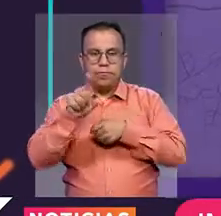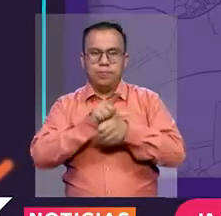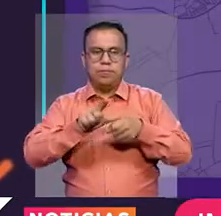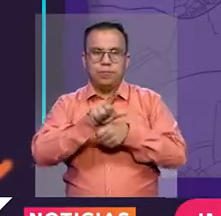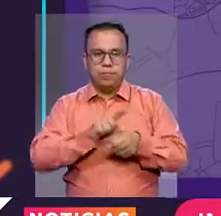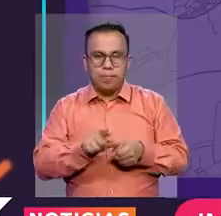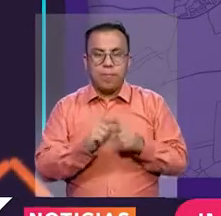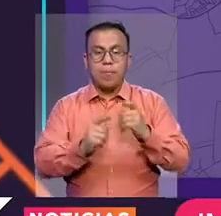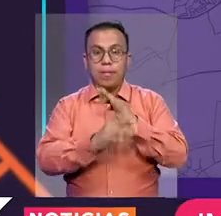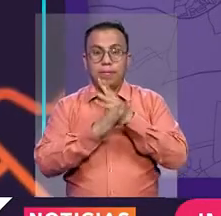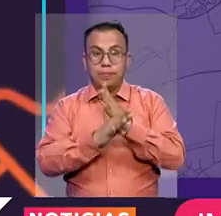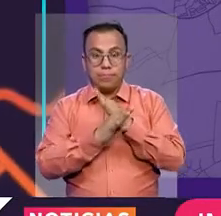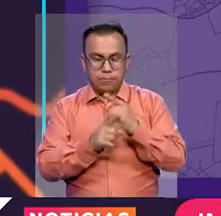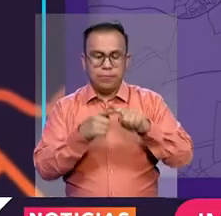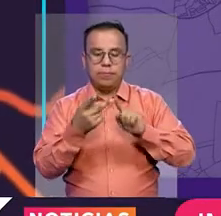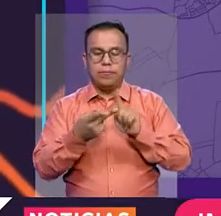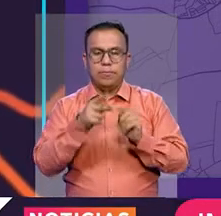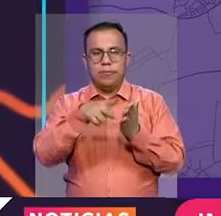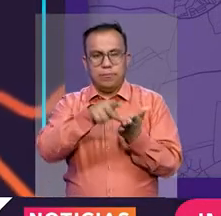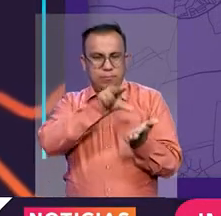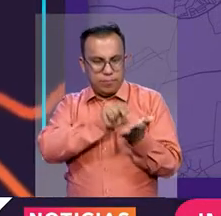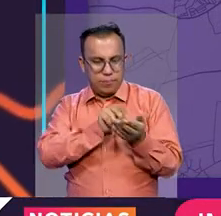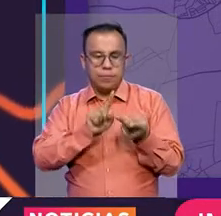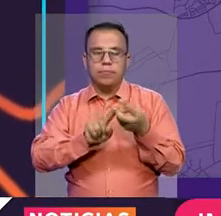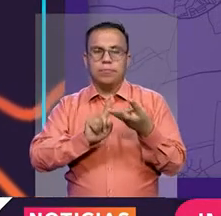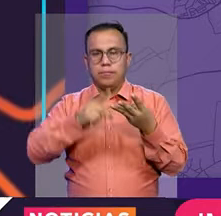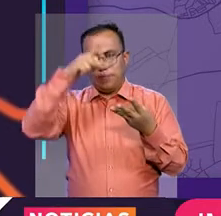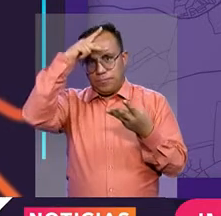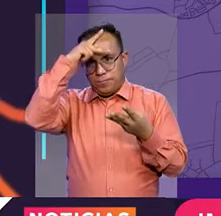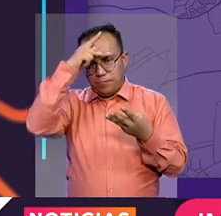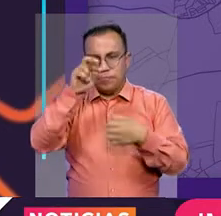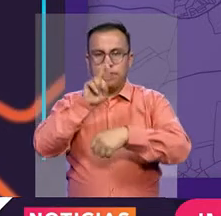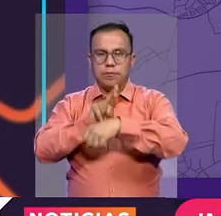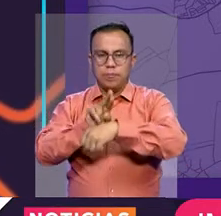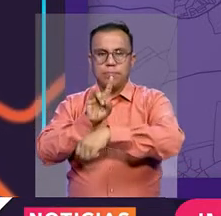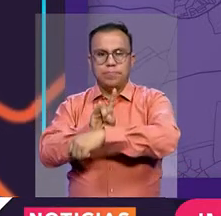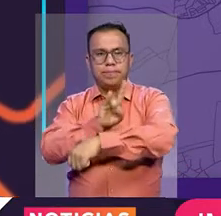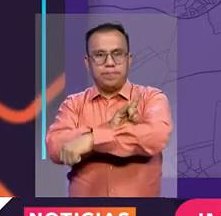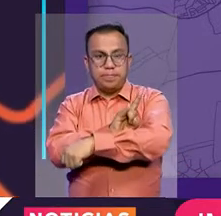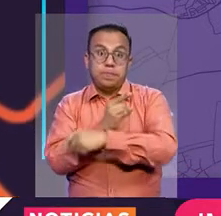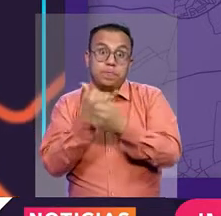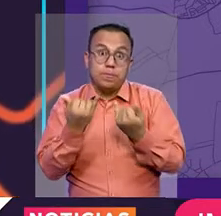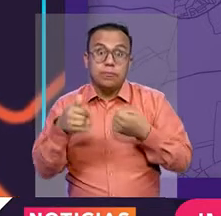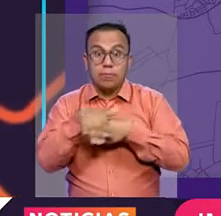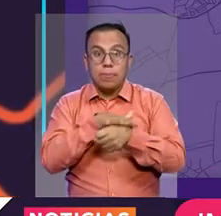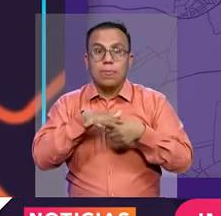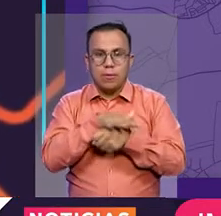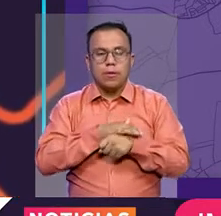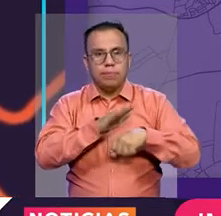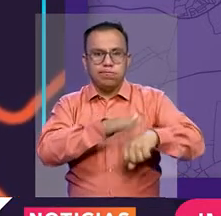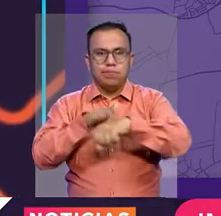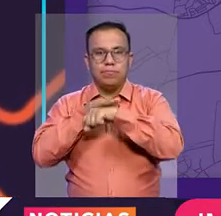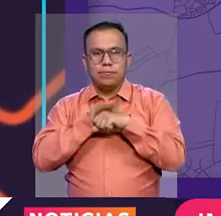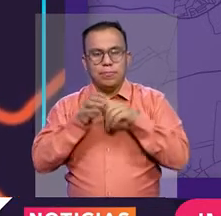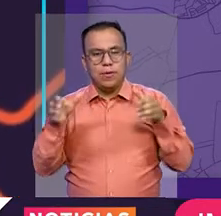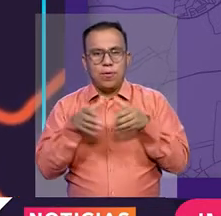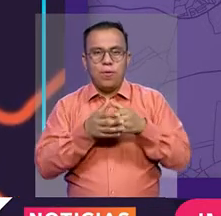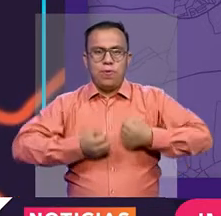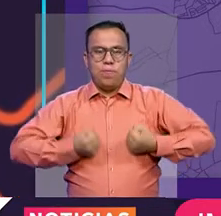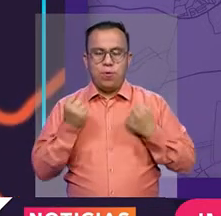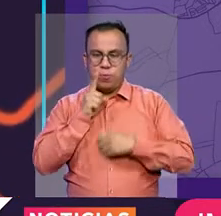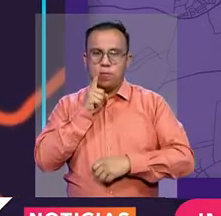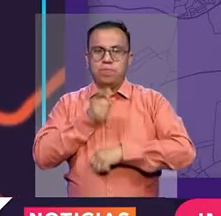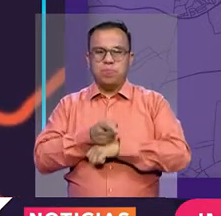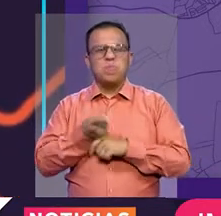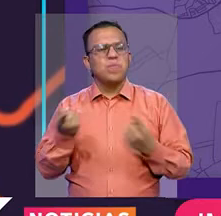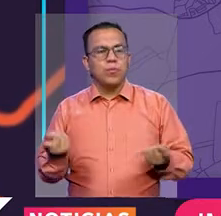localidades Barrios Unidos, Puente Aranda, Kennedy y Rafael Uribe Uribe. Por estos hechos, un fiscal de la seccional Bogotá imputó